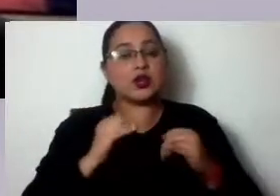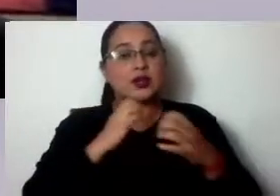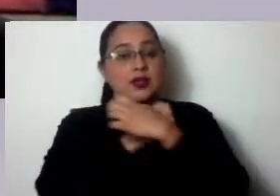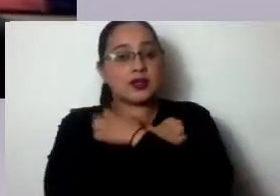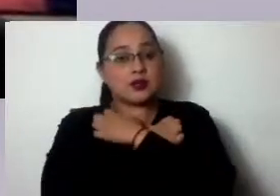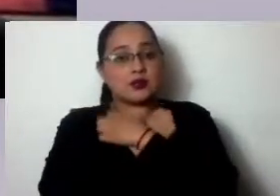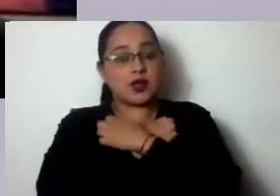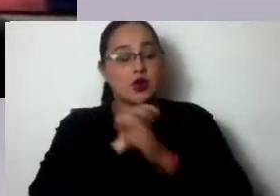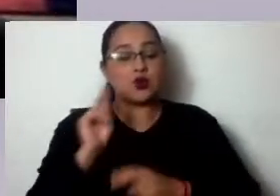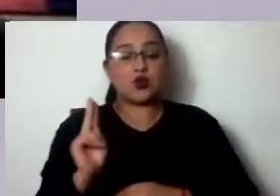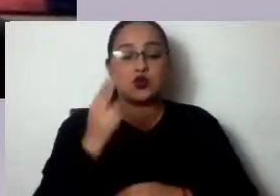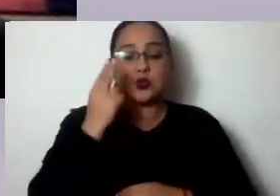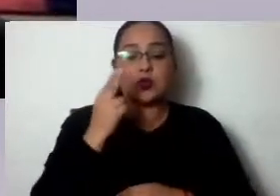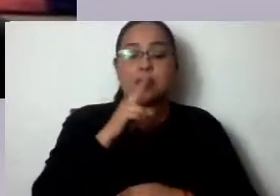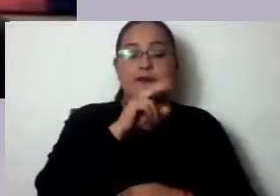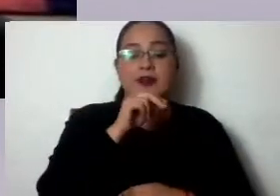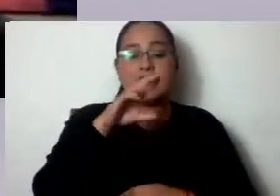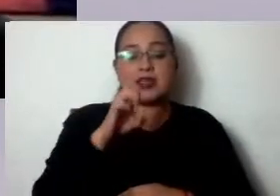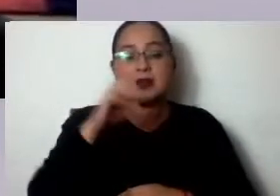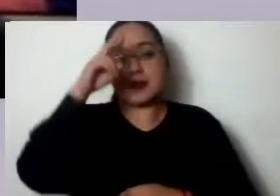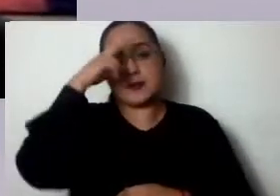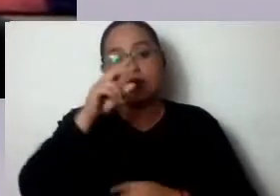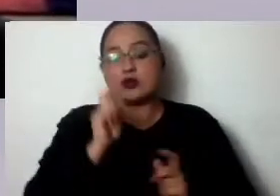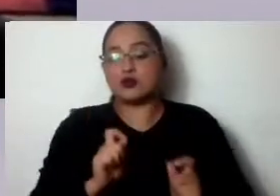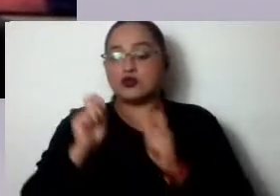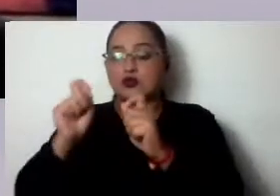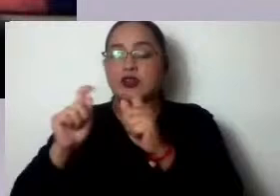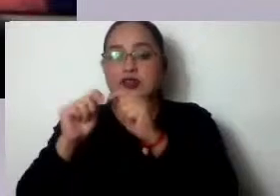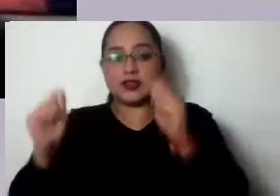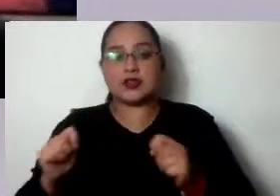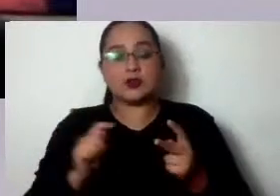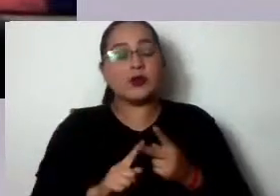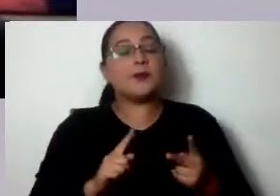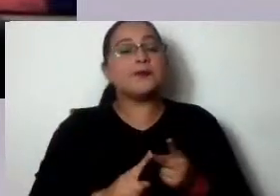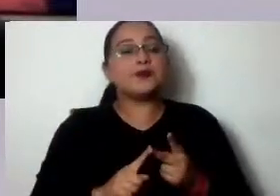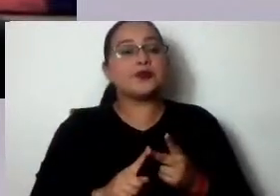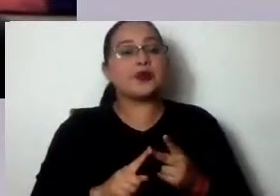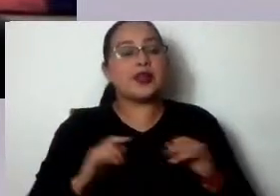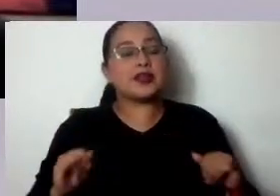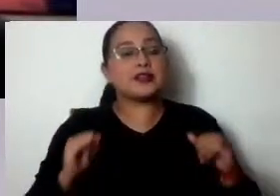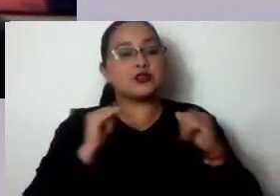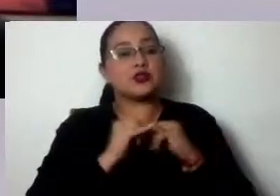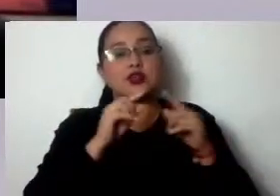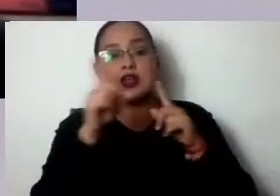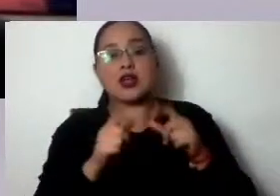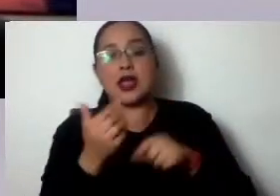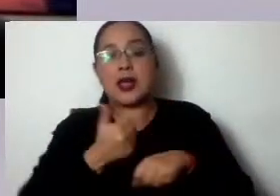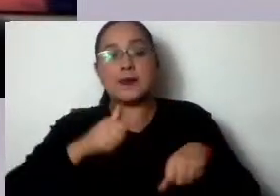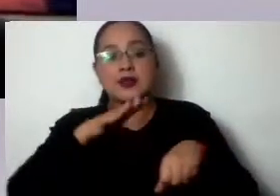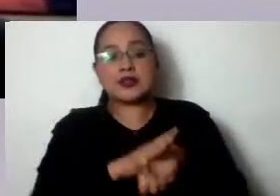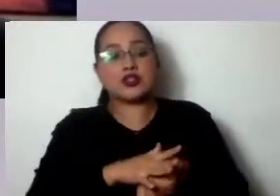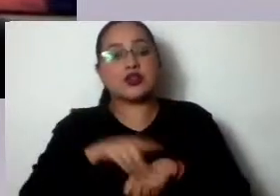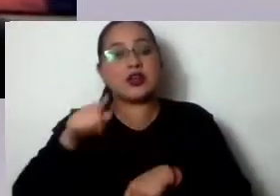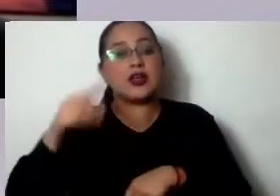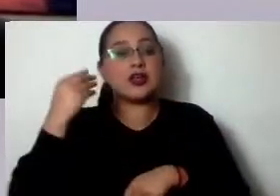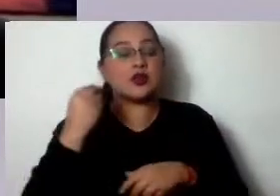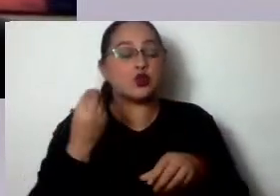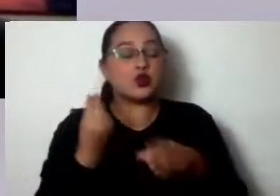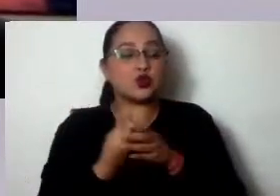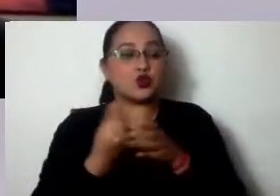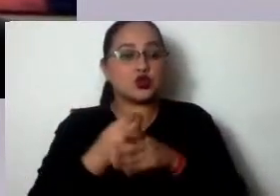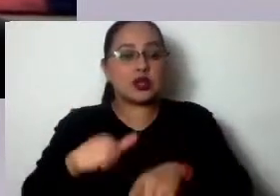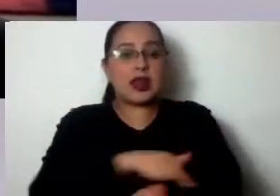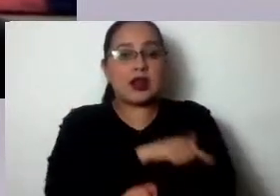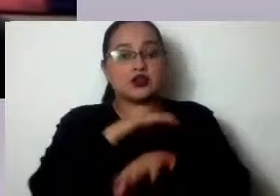por la universidad del valle de méxico en el instituto nacional de administración pública cursó el diplomado en gobierno y administración